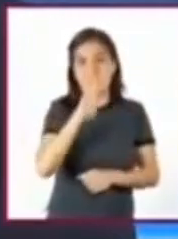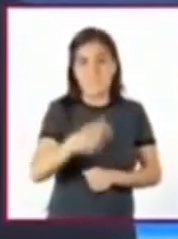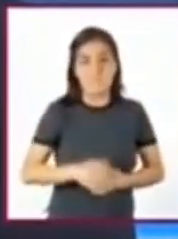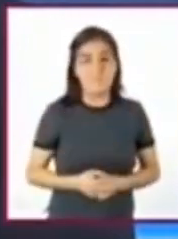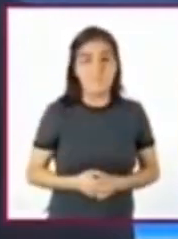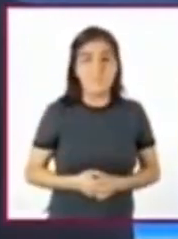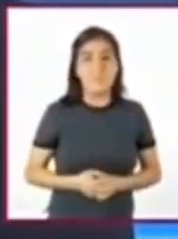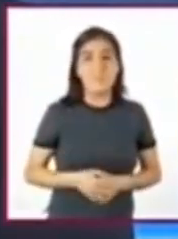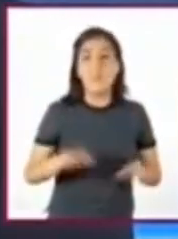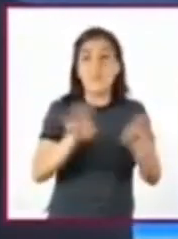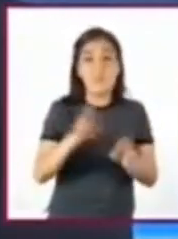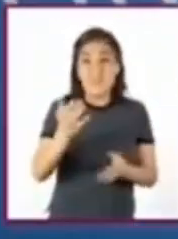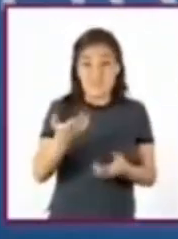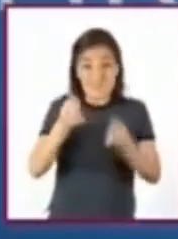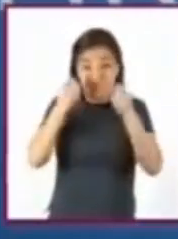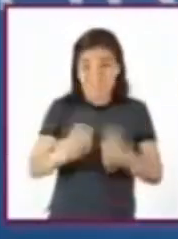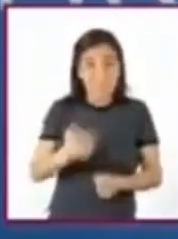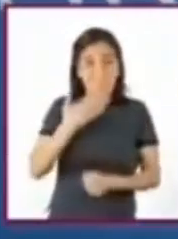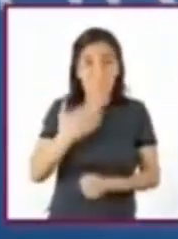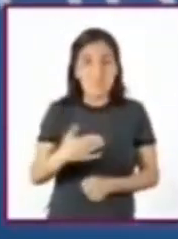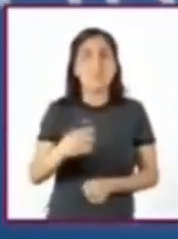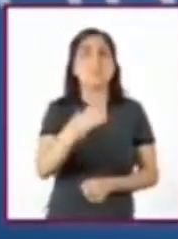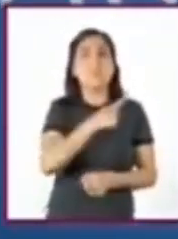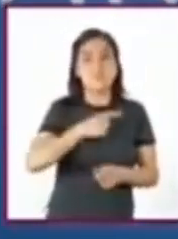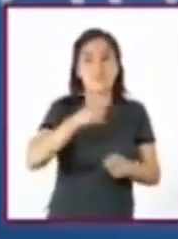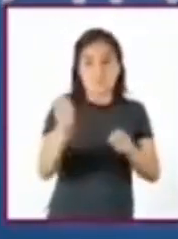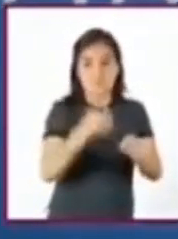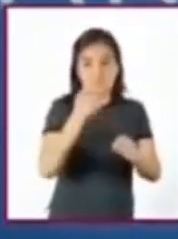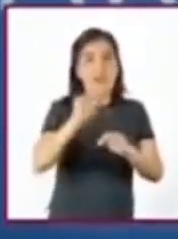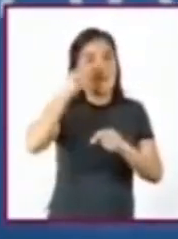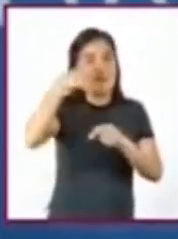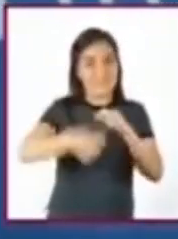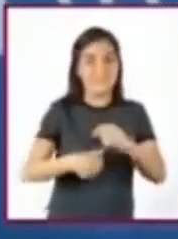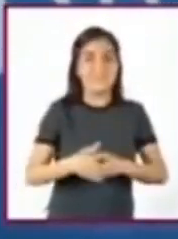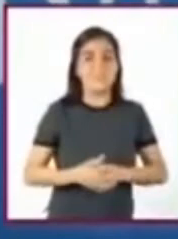no estamos seguros, podemos recubrir el alambre con cinta de aislar.